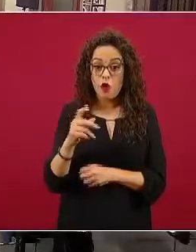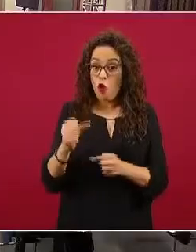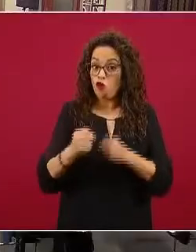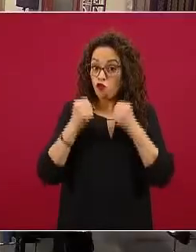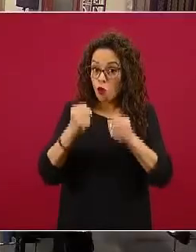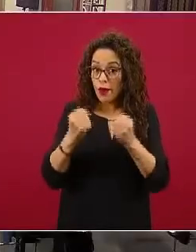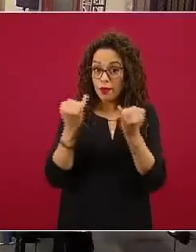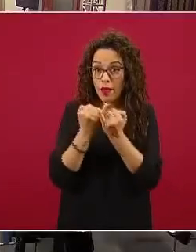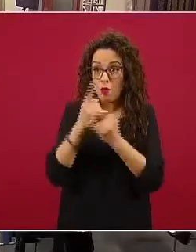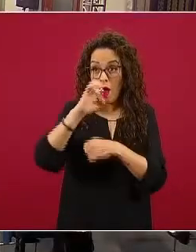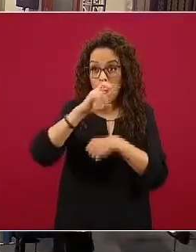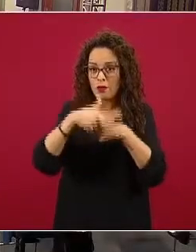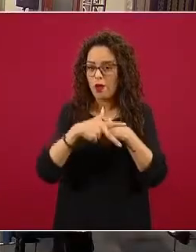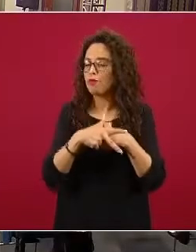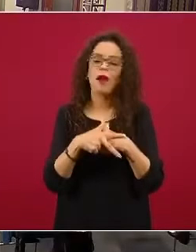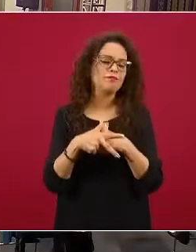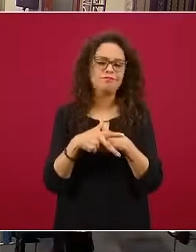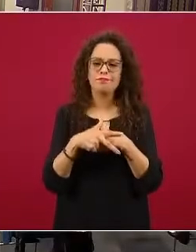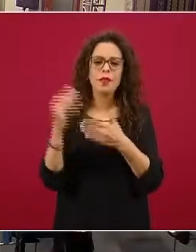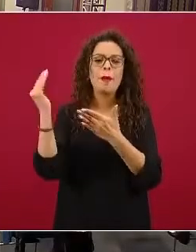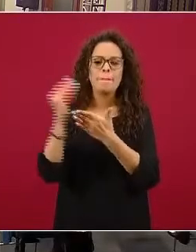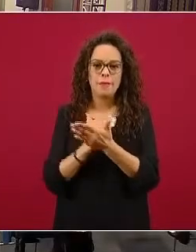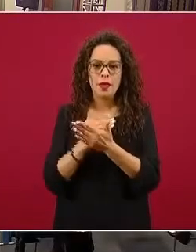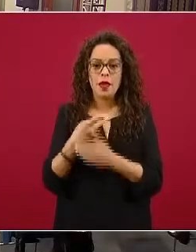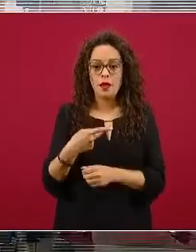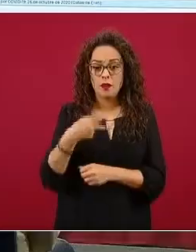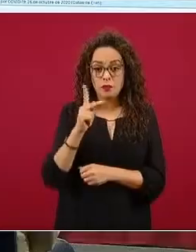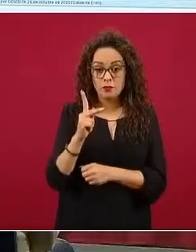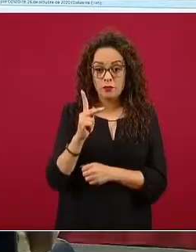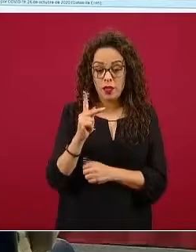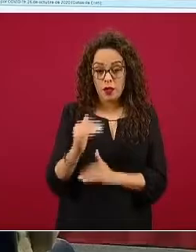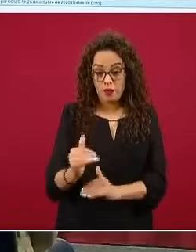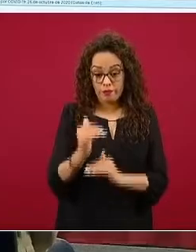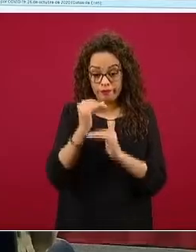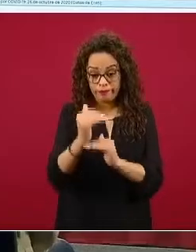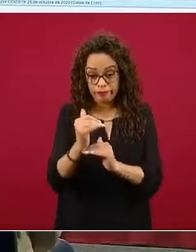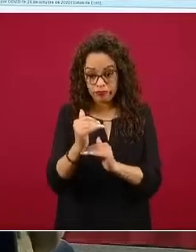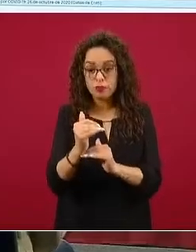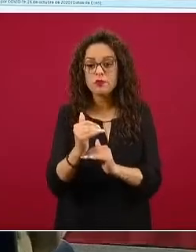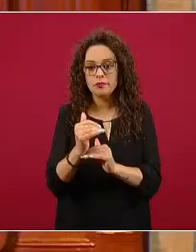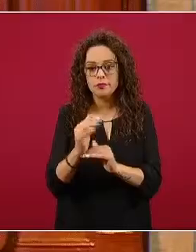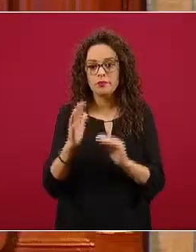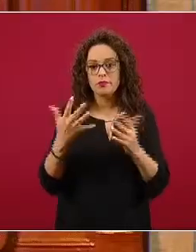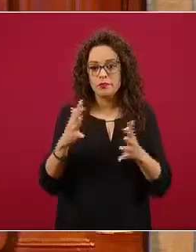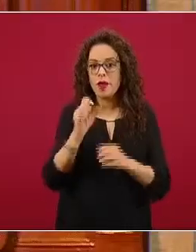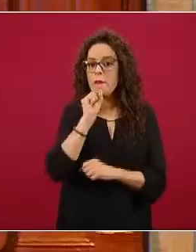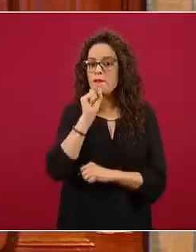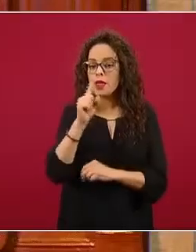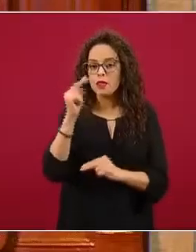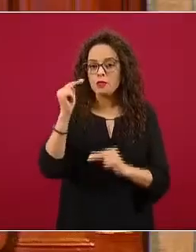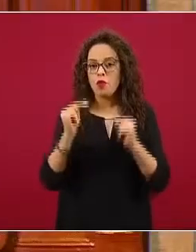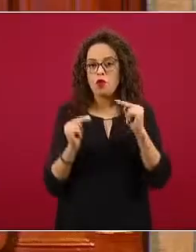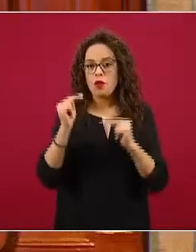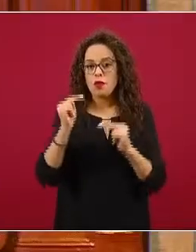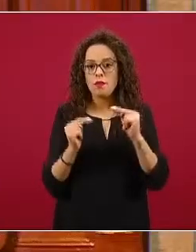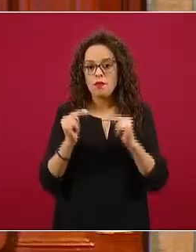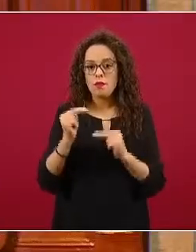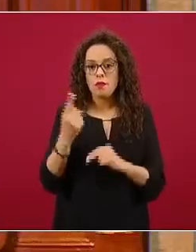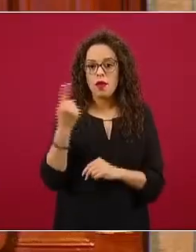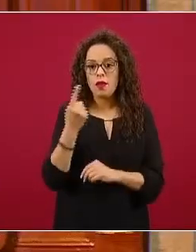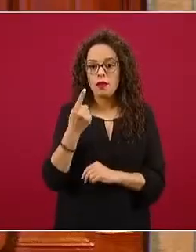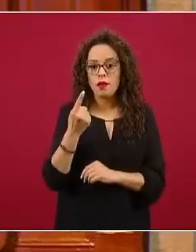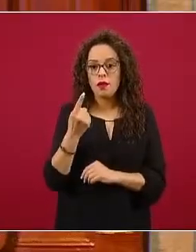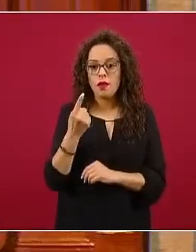como Europa, pero que sí para el corte prácticamente llegó ya al mismo nivel que en su momento se tenía